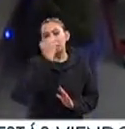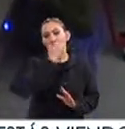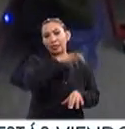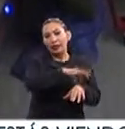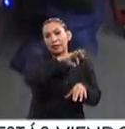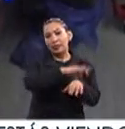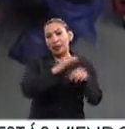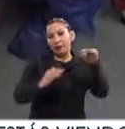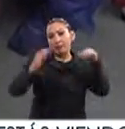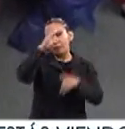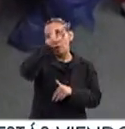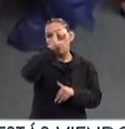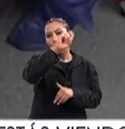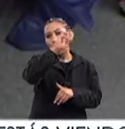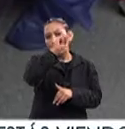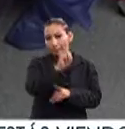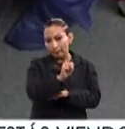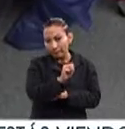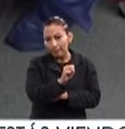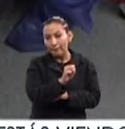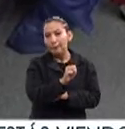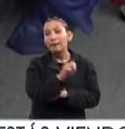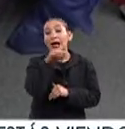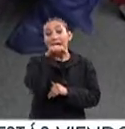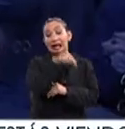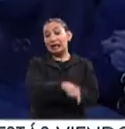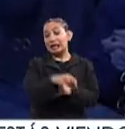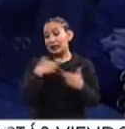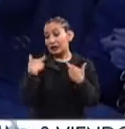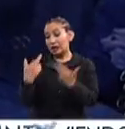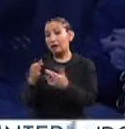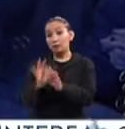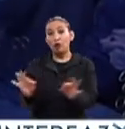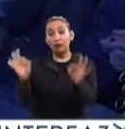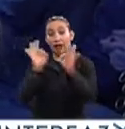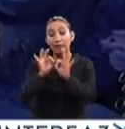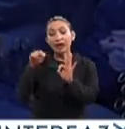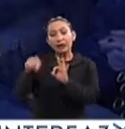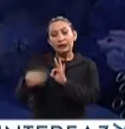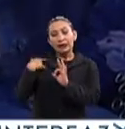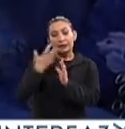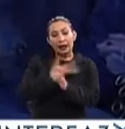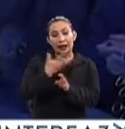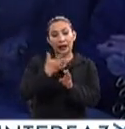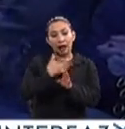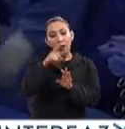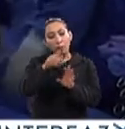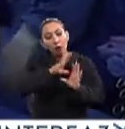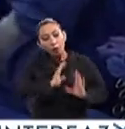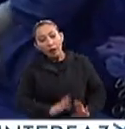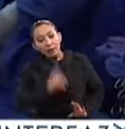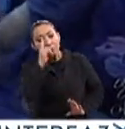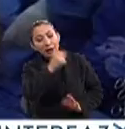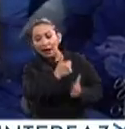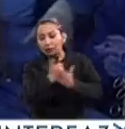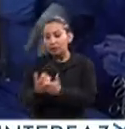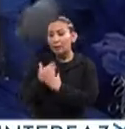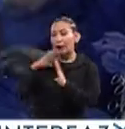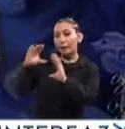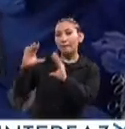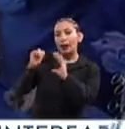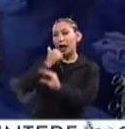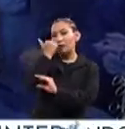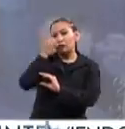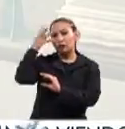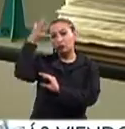Medicina de la máxima casa de estudios. Ahí destaca la importancia de que se cuente con restos que contribuyan a la formación de los